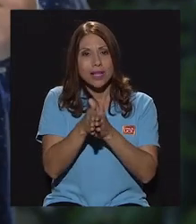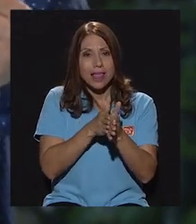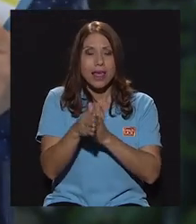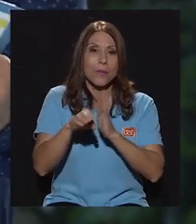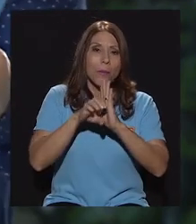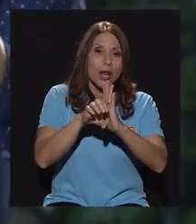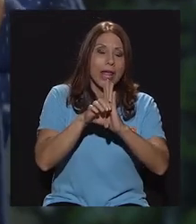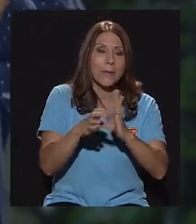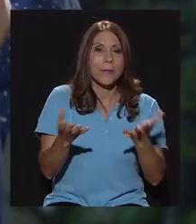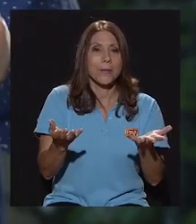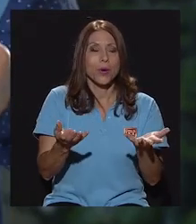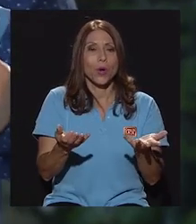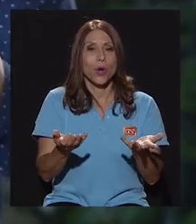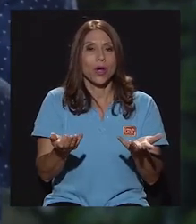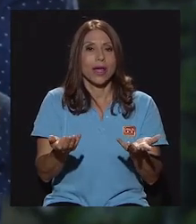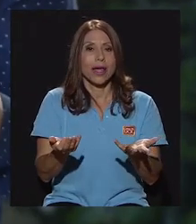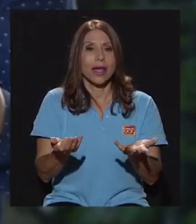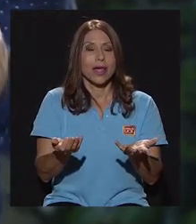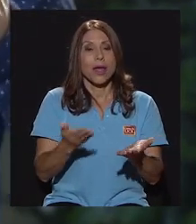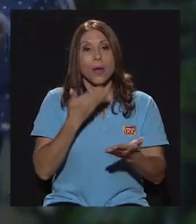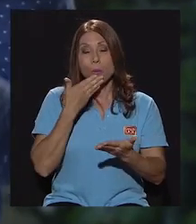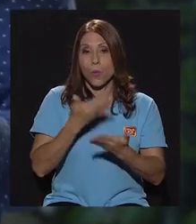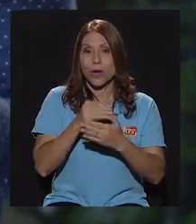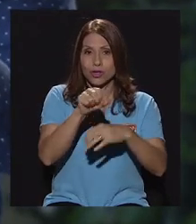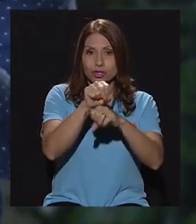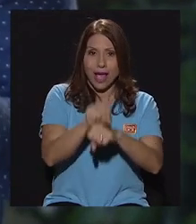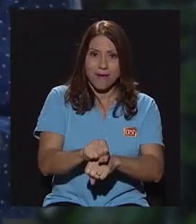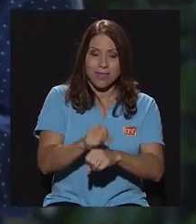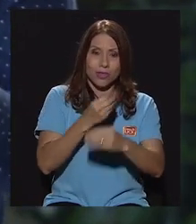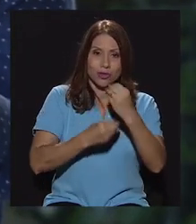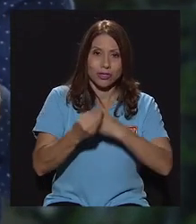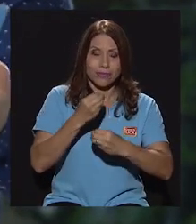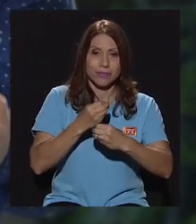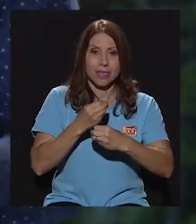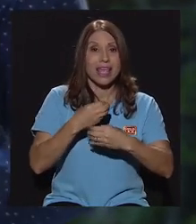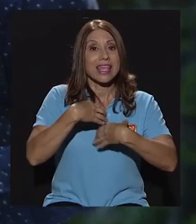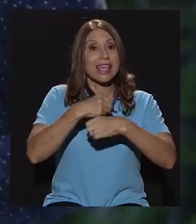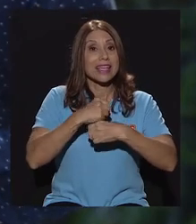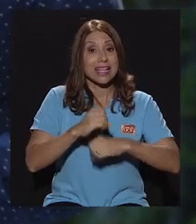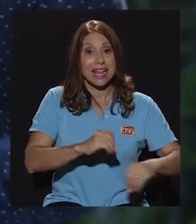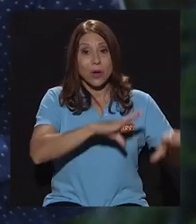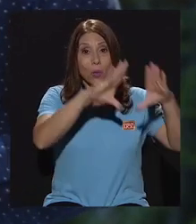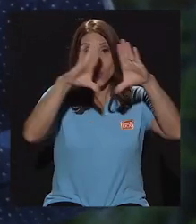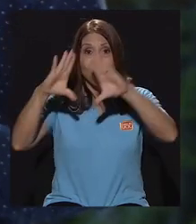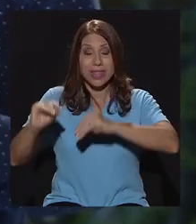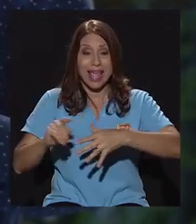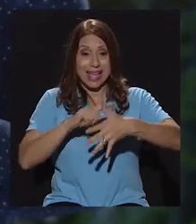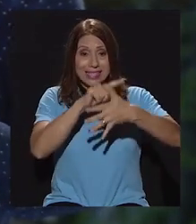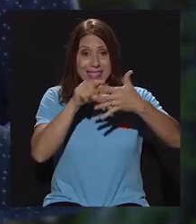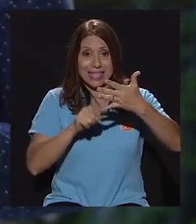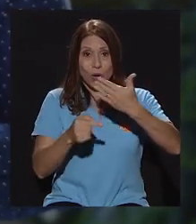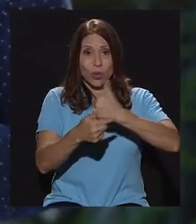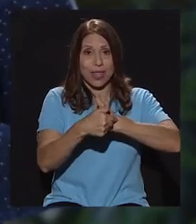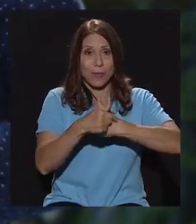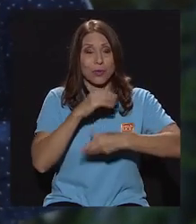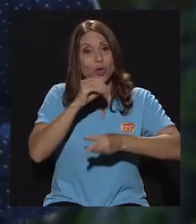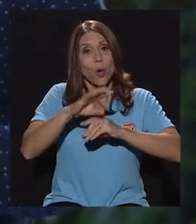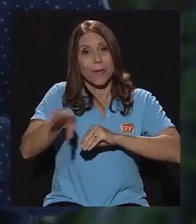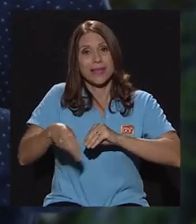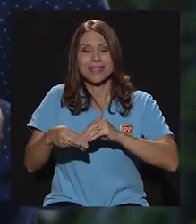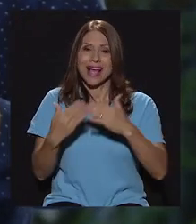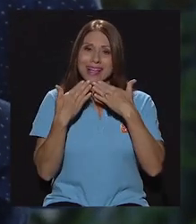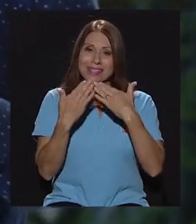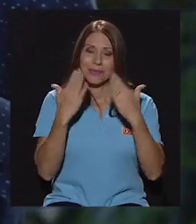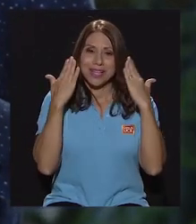el mantener buenos hábitos y hacer realizar 5 o más tiempos de comida. Les agradecemos su atención en